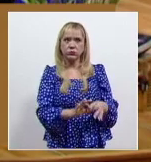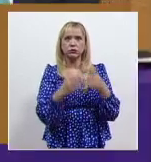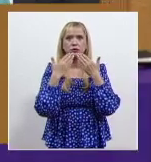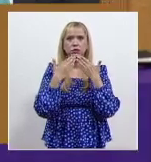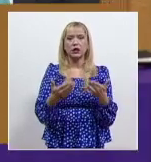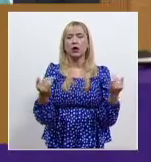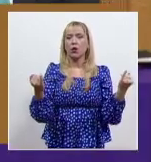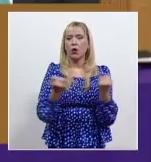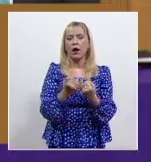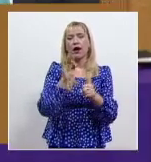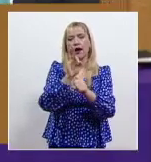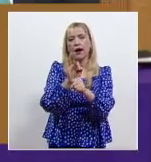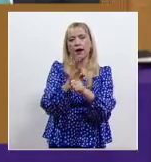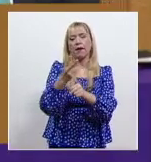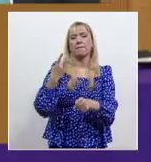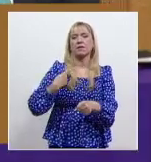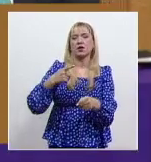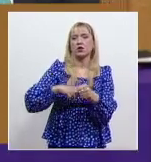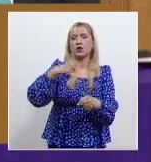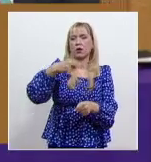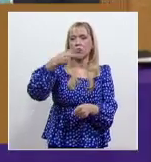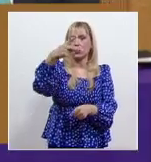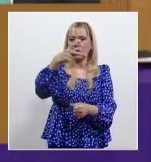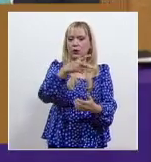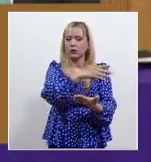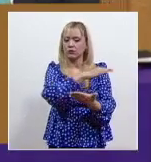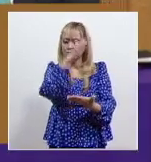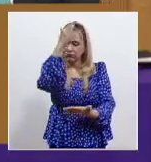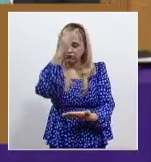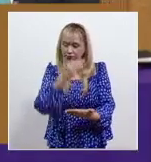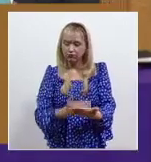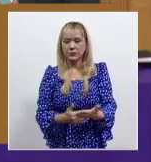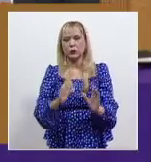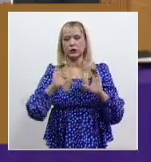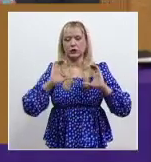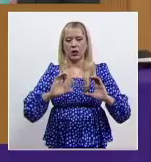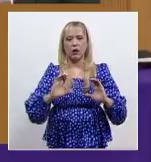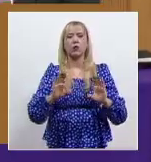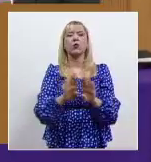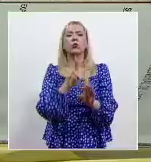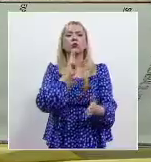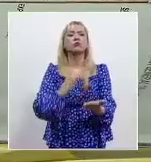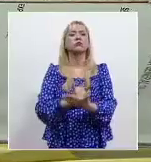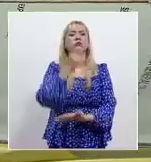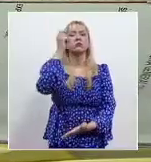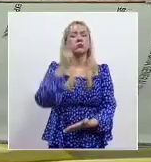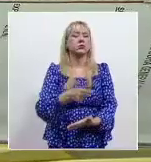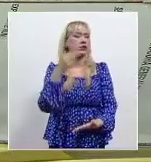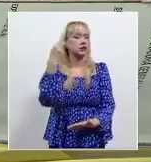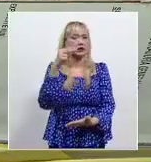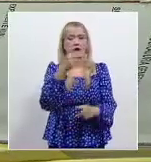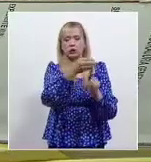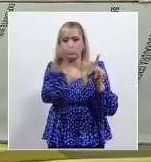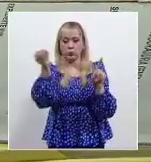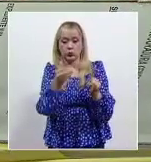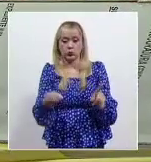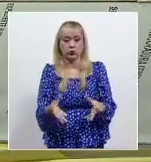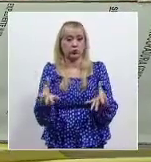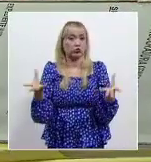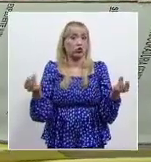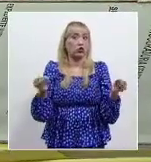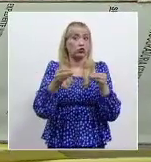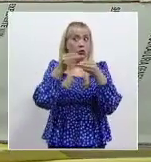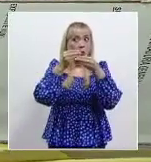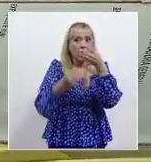personales. En la reflexión destacaron los retos que implica elaborar las versiones públicas de las sentencias sin que el testado de datos impida